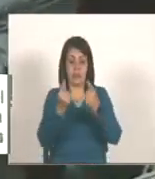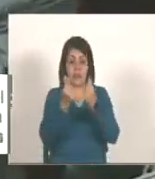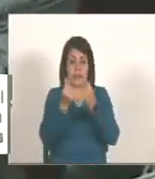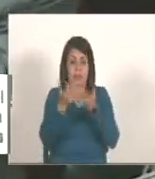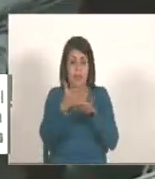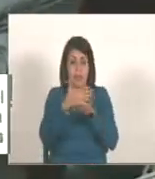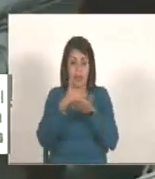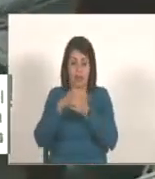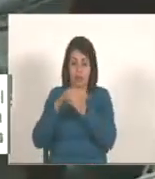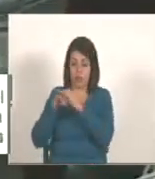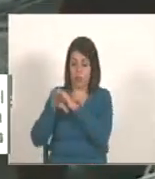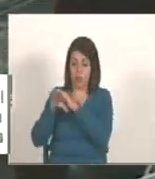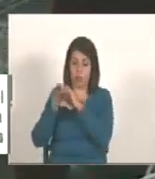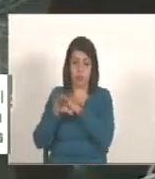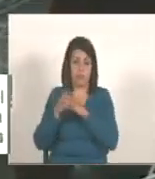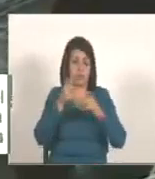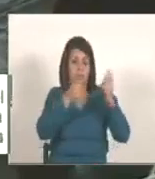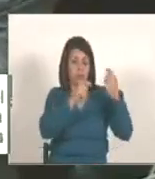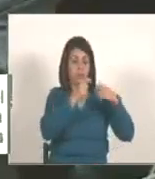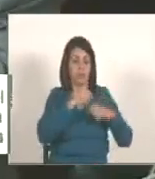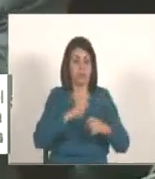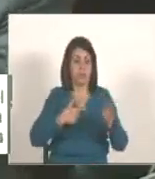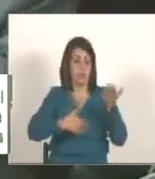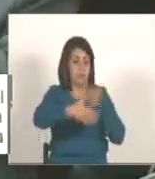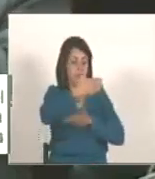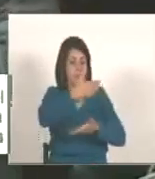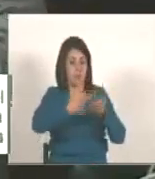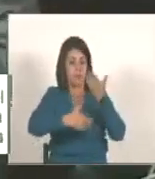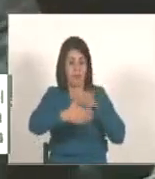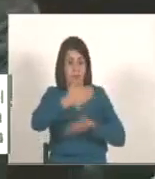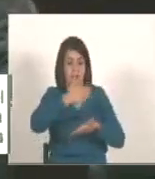capitales, el comercio recíproco,